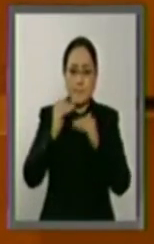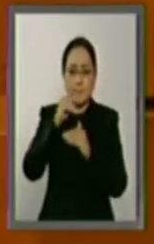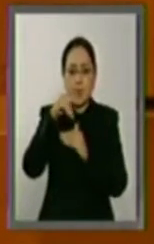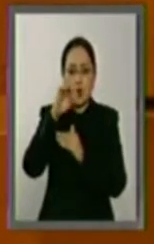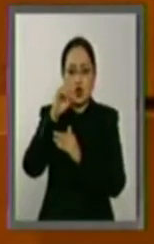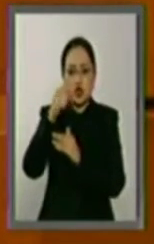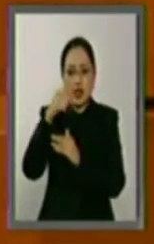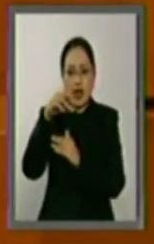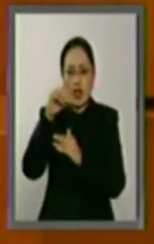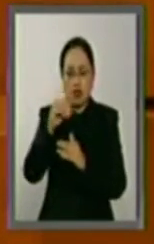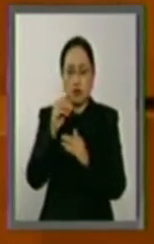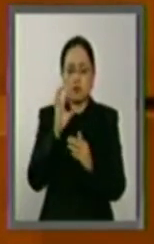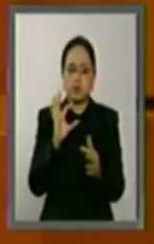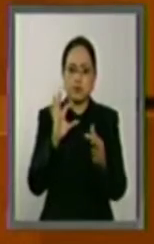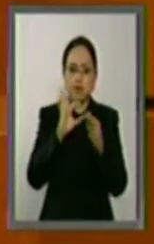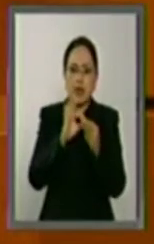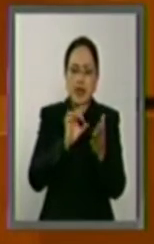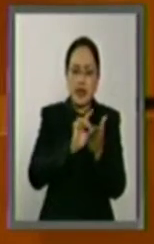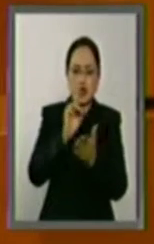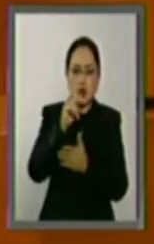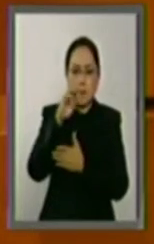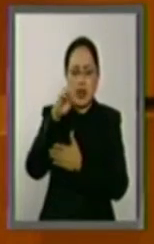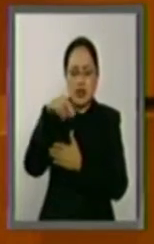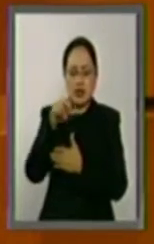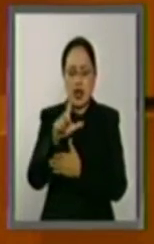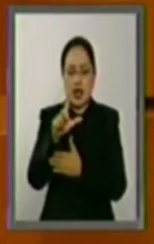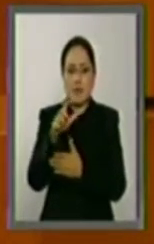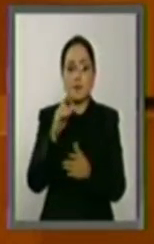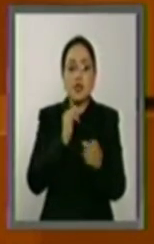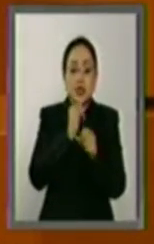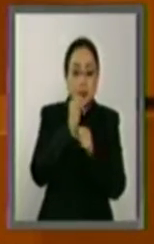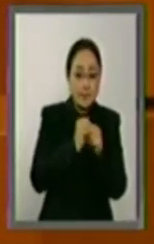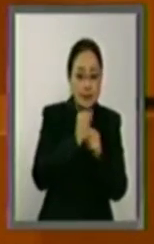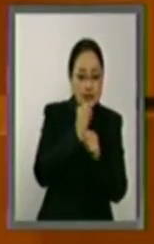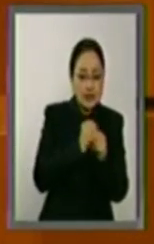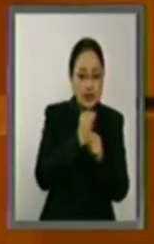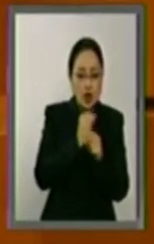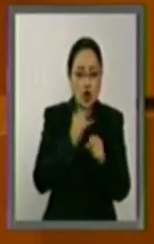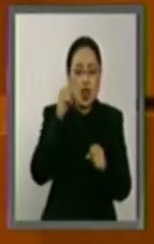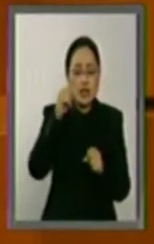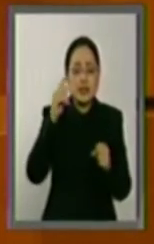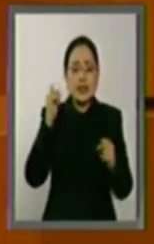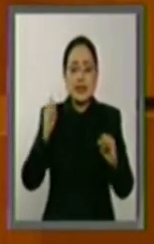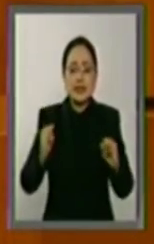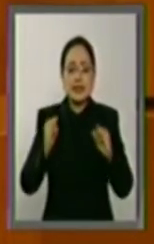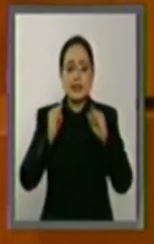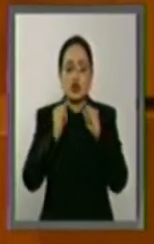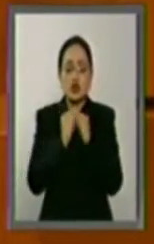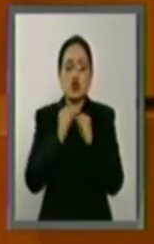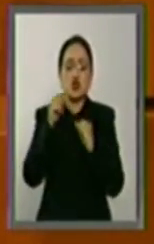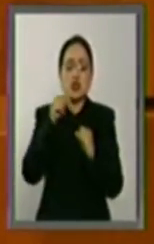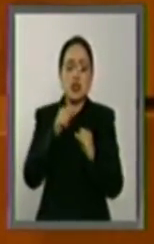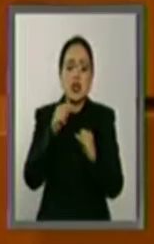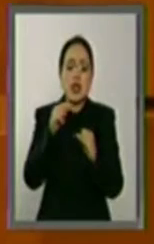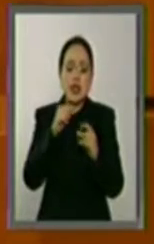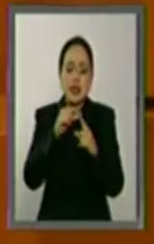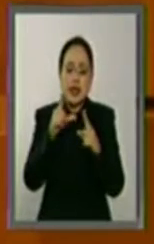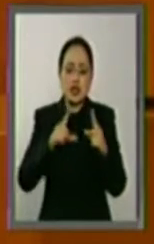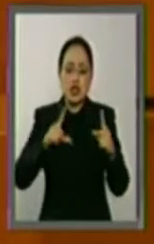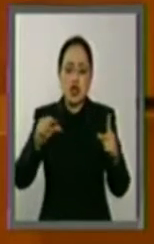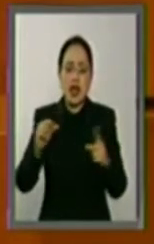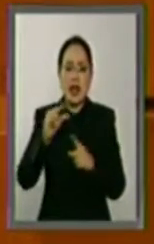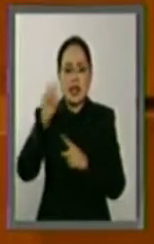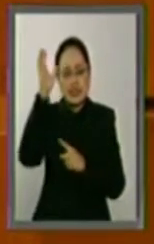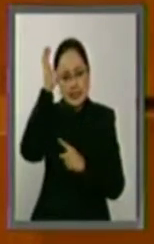penal, aunado a su trabajo como investigador en el Instituto Nacional de Ciencias